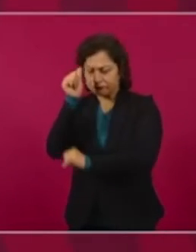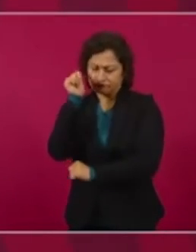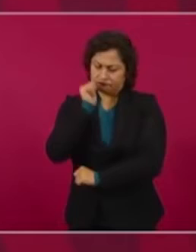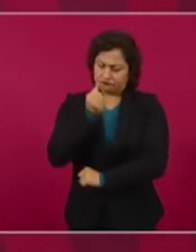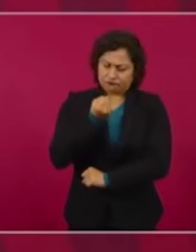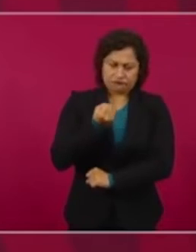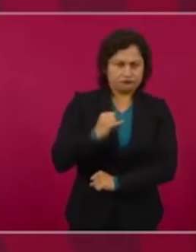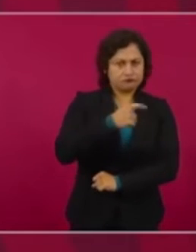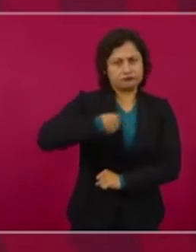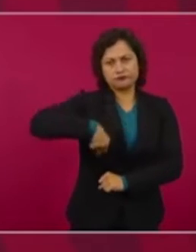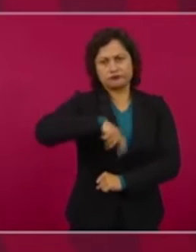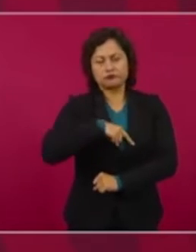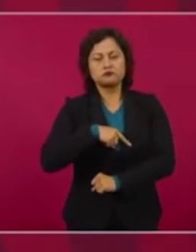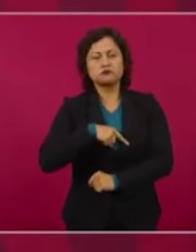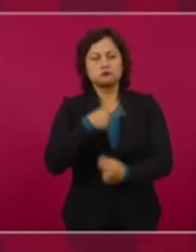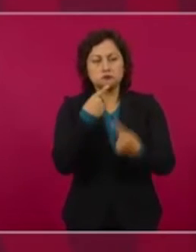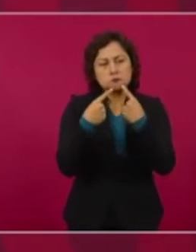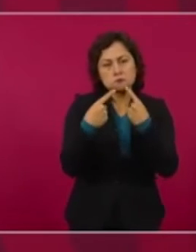mediante el diálogo.